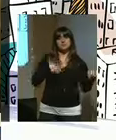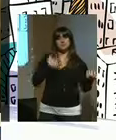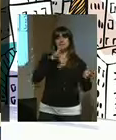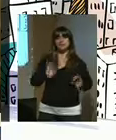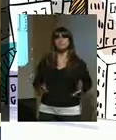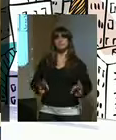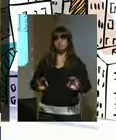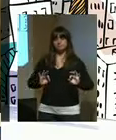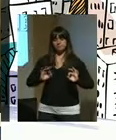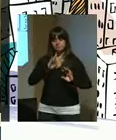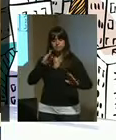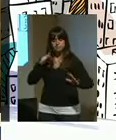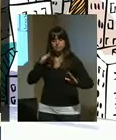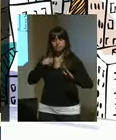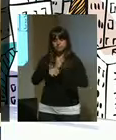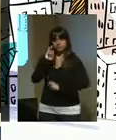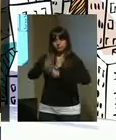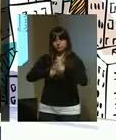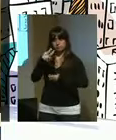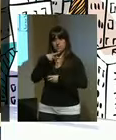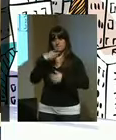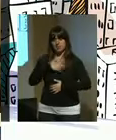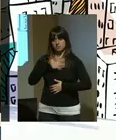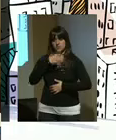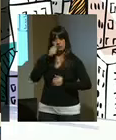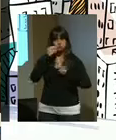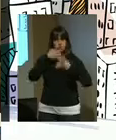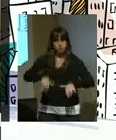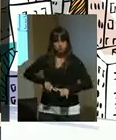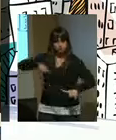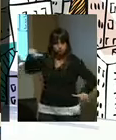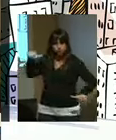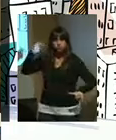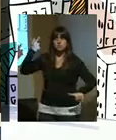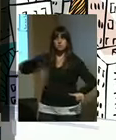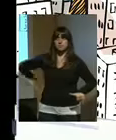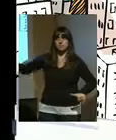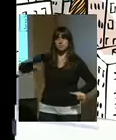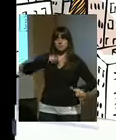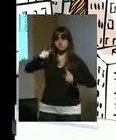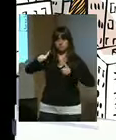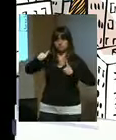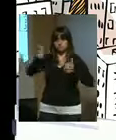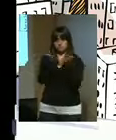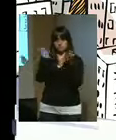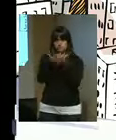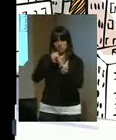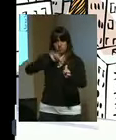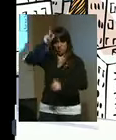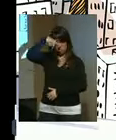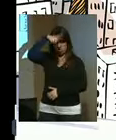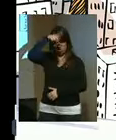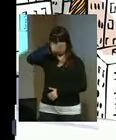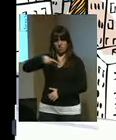histórico. Máster en Accesibilidad Universal y Diseño para Todos y doctoranda en la línea de investigación Accesibilidad Universal y Diseño para